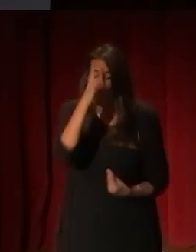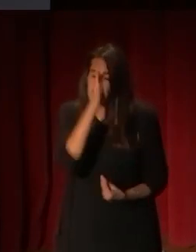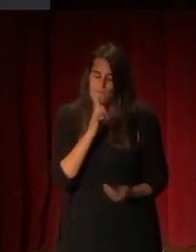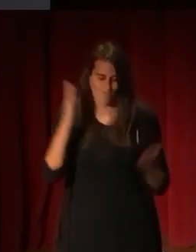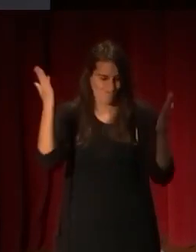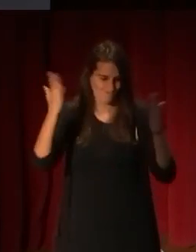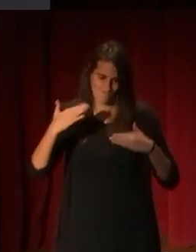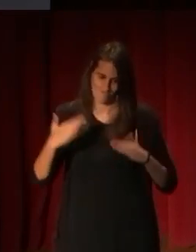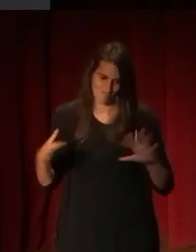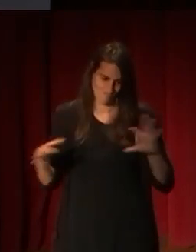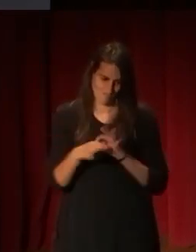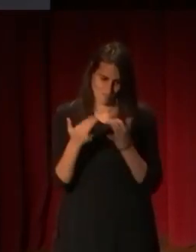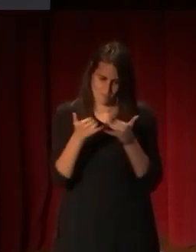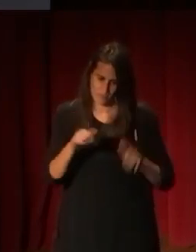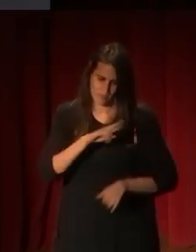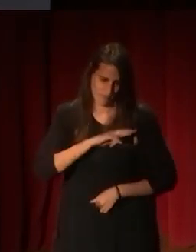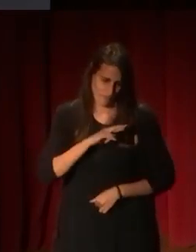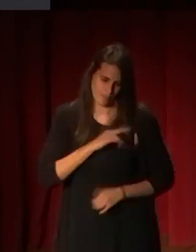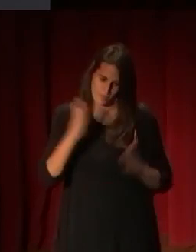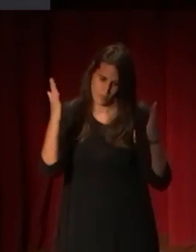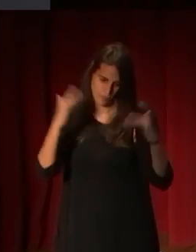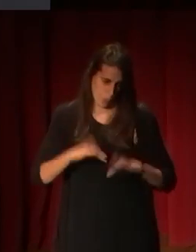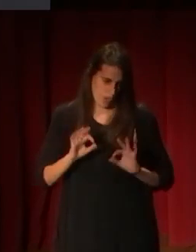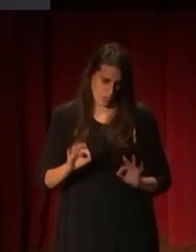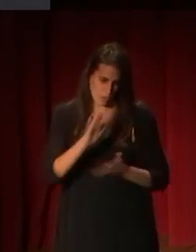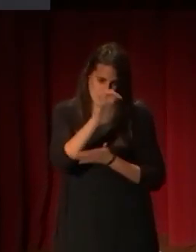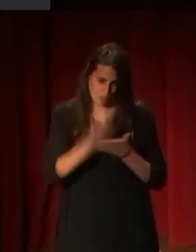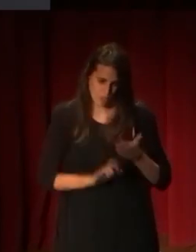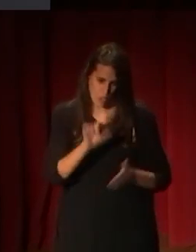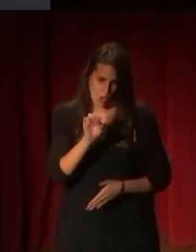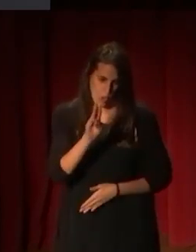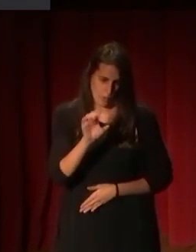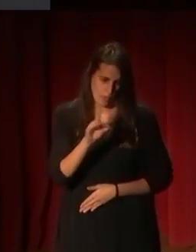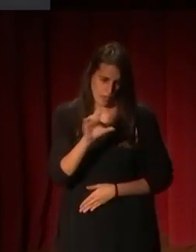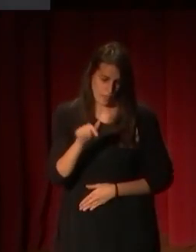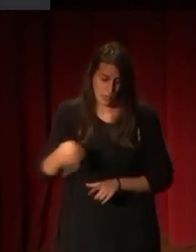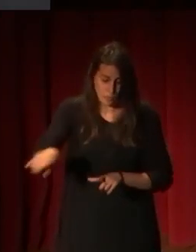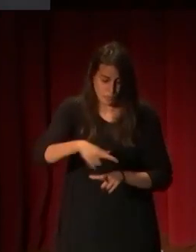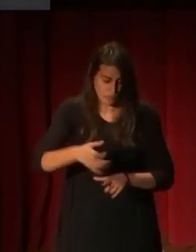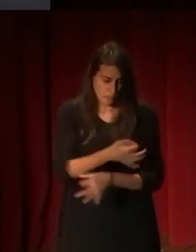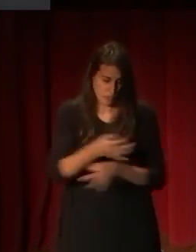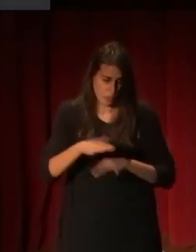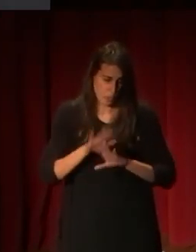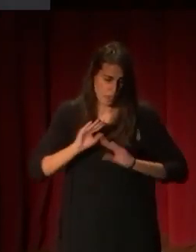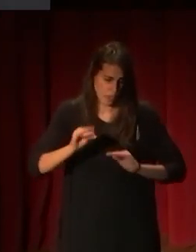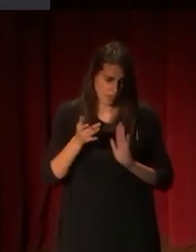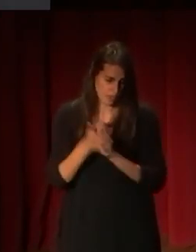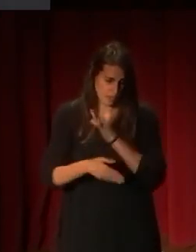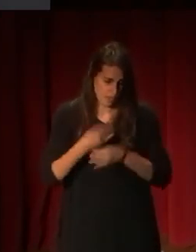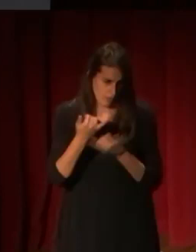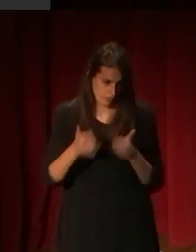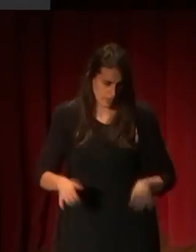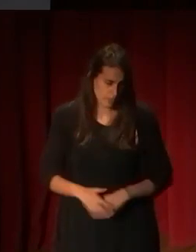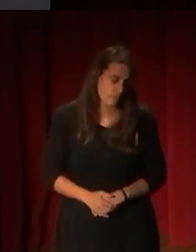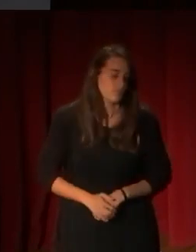acontecimientos religiosos que también encontraron en la plaza maior el escenario idóneo para su desarrollo otra fiesta